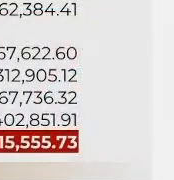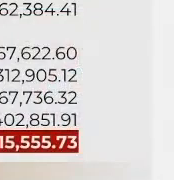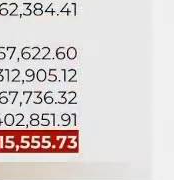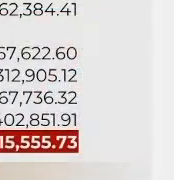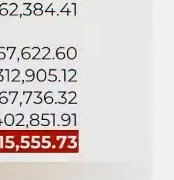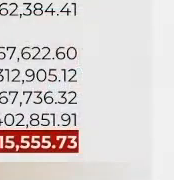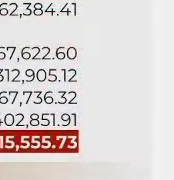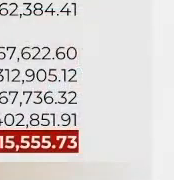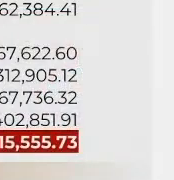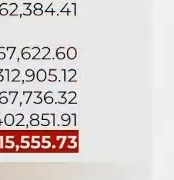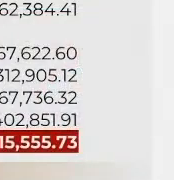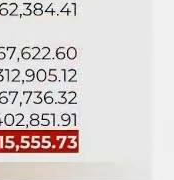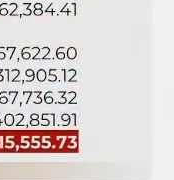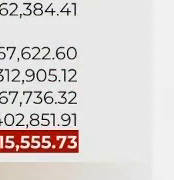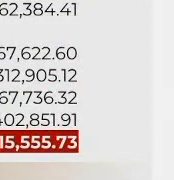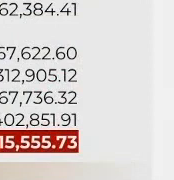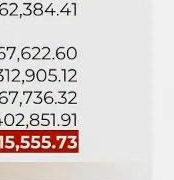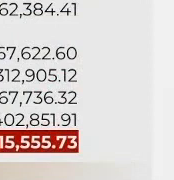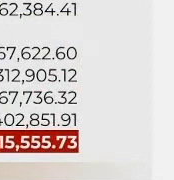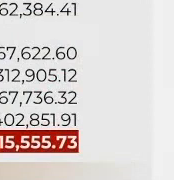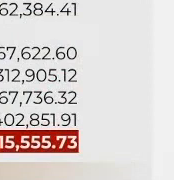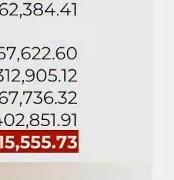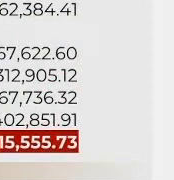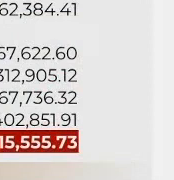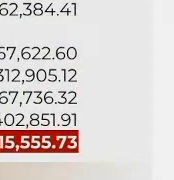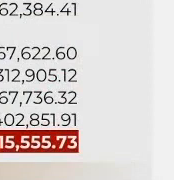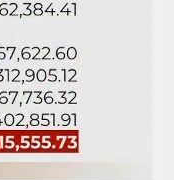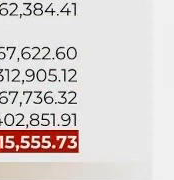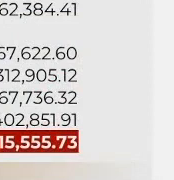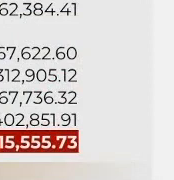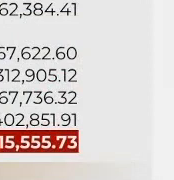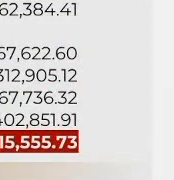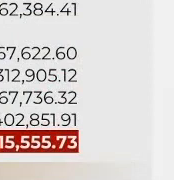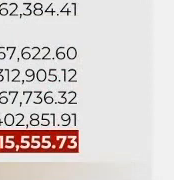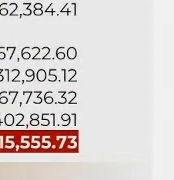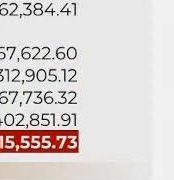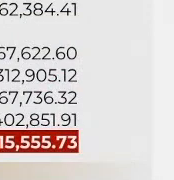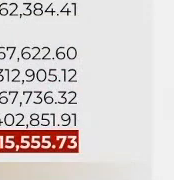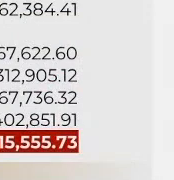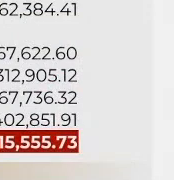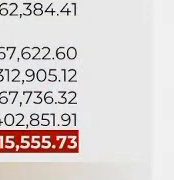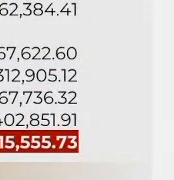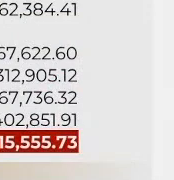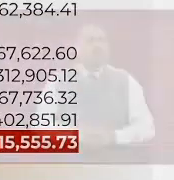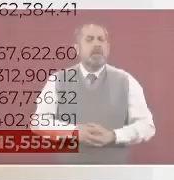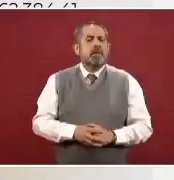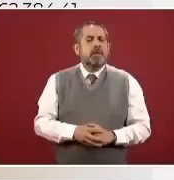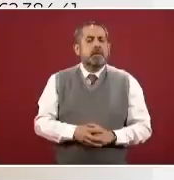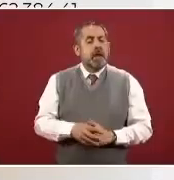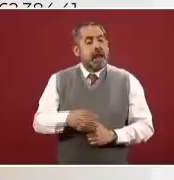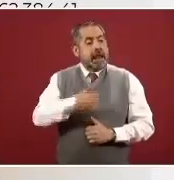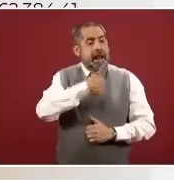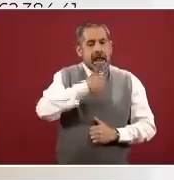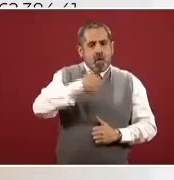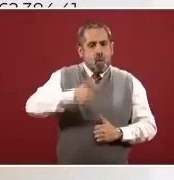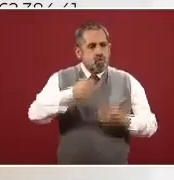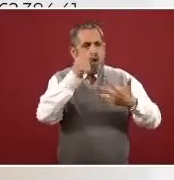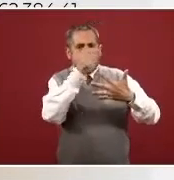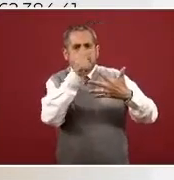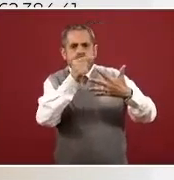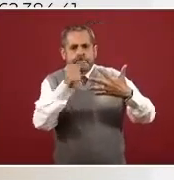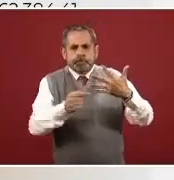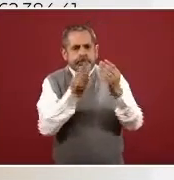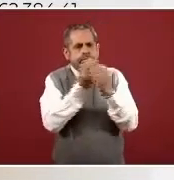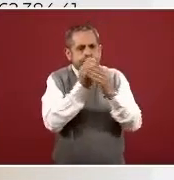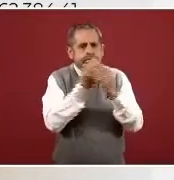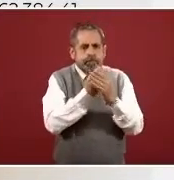terapia intensiva, insumos para higiene de manos y desinfección, y cada uno con las diferentes claves o número de claves de insumos